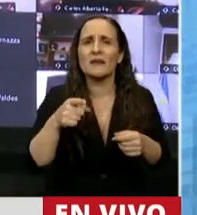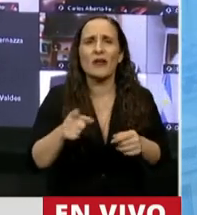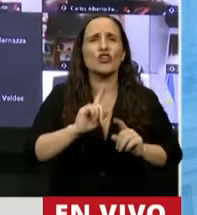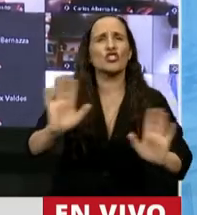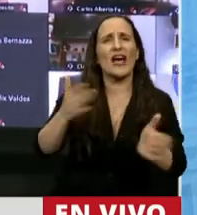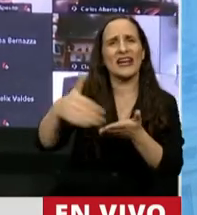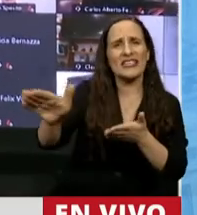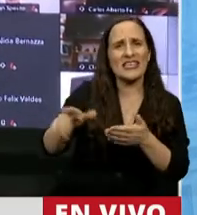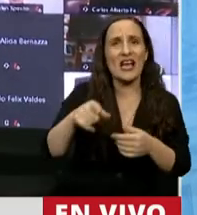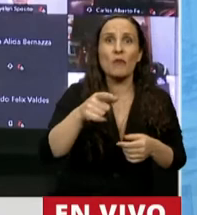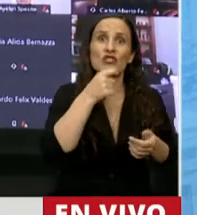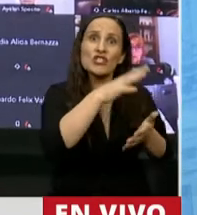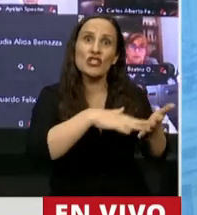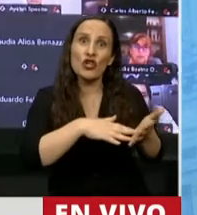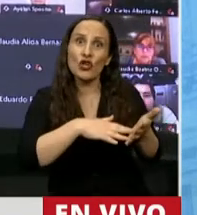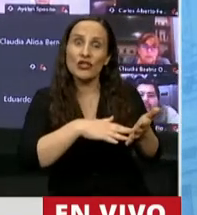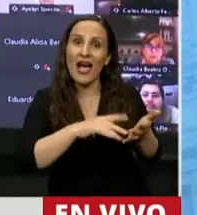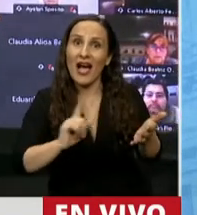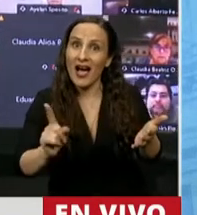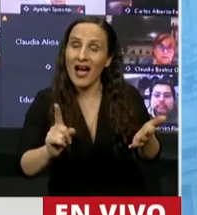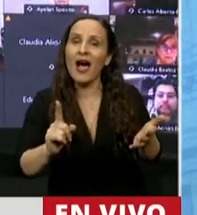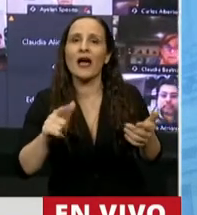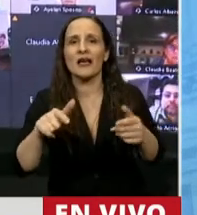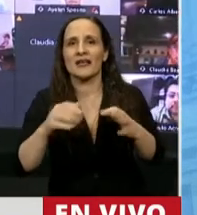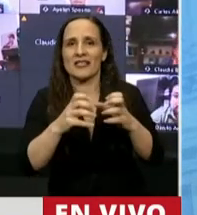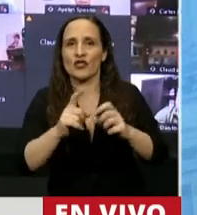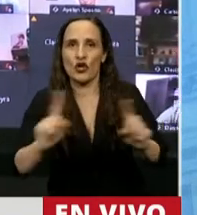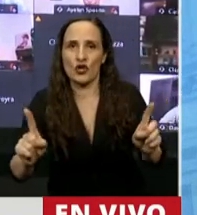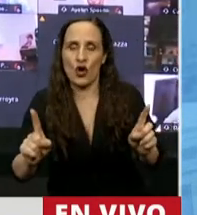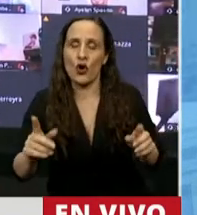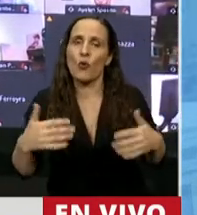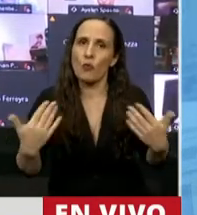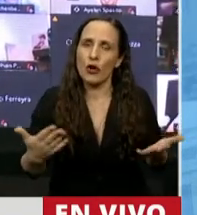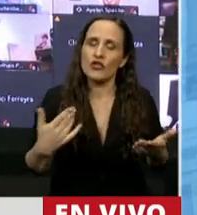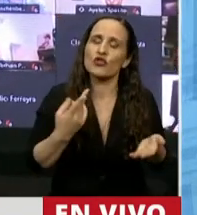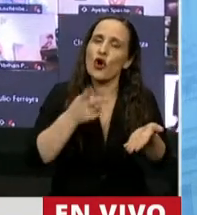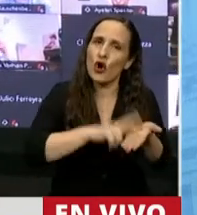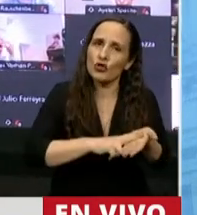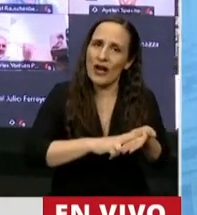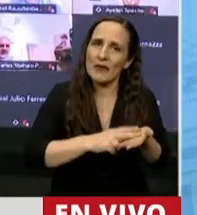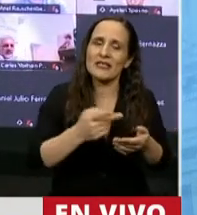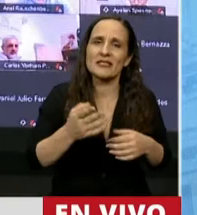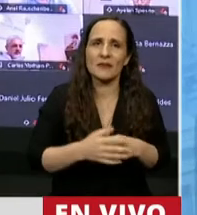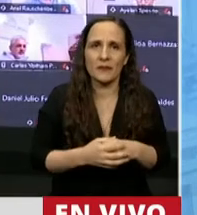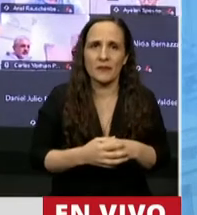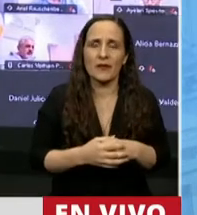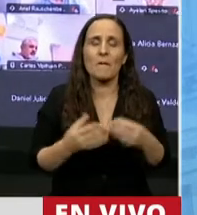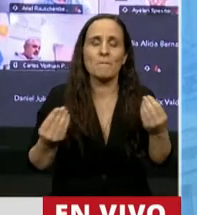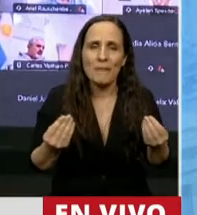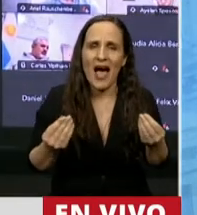nota, diputado, esta sesión no hubiera existido. Por lo tanto, vuelvo a insistir, a los efectos de